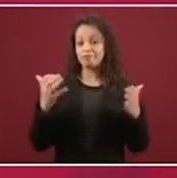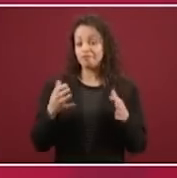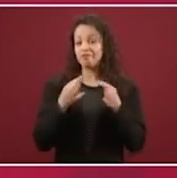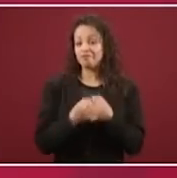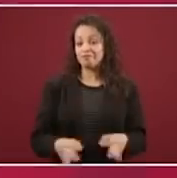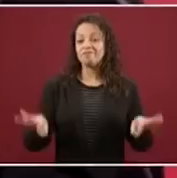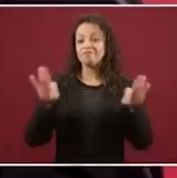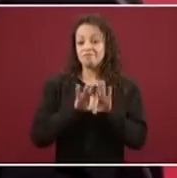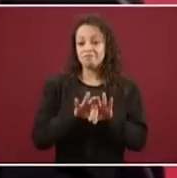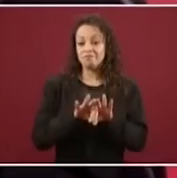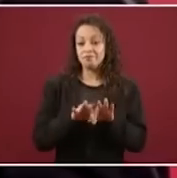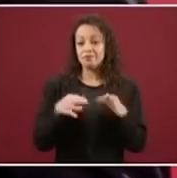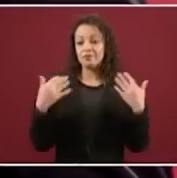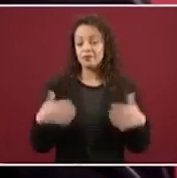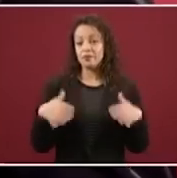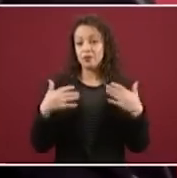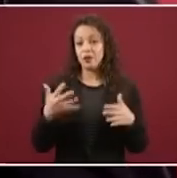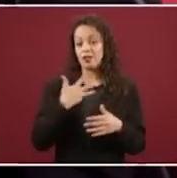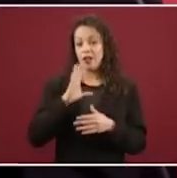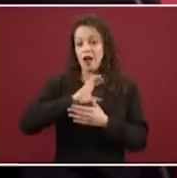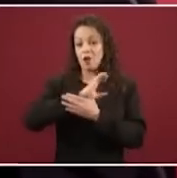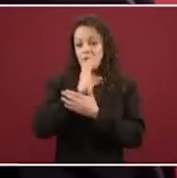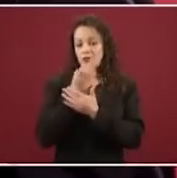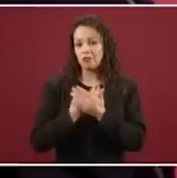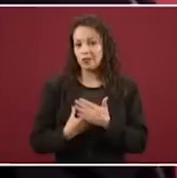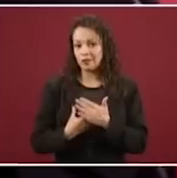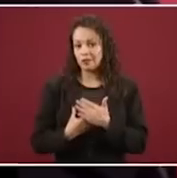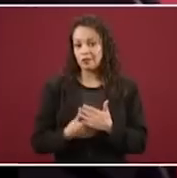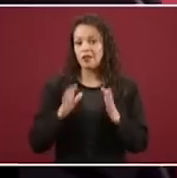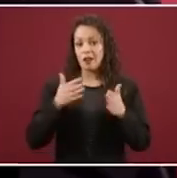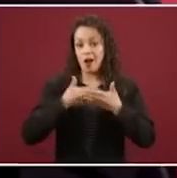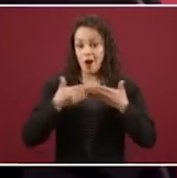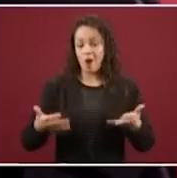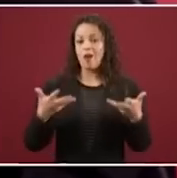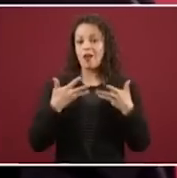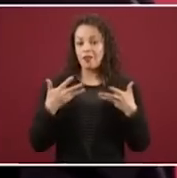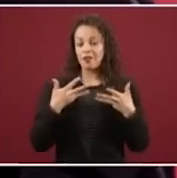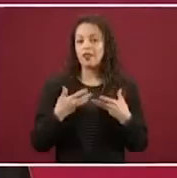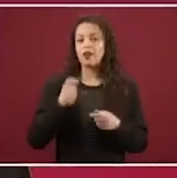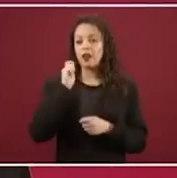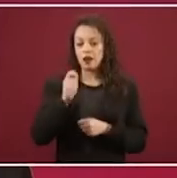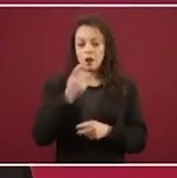tratado. Tenemos a quién venderles nuestros productos.